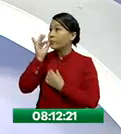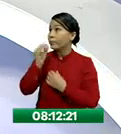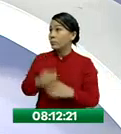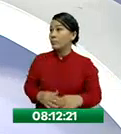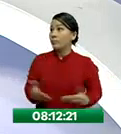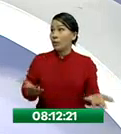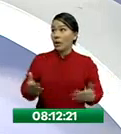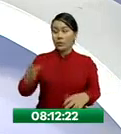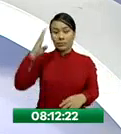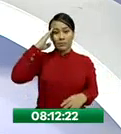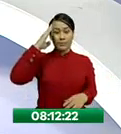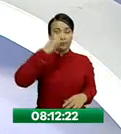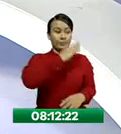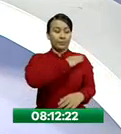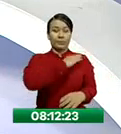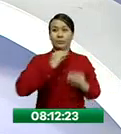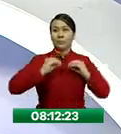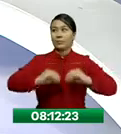cuartel militar.